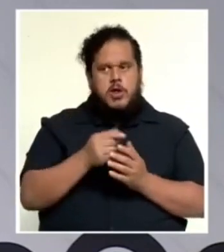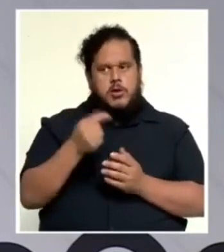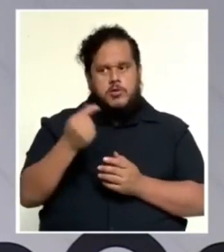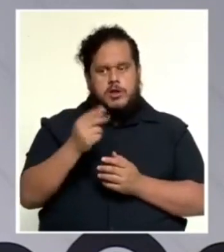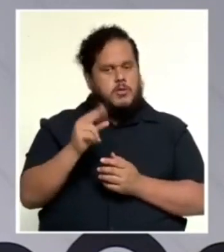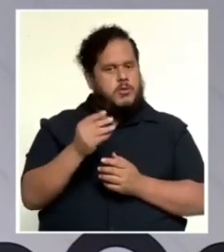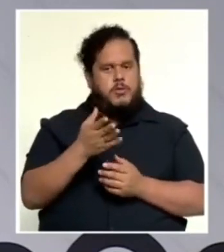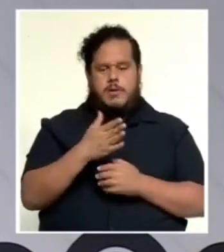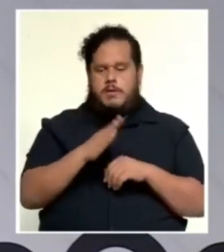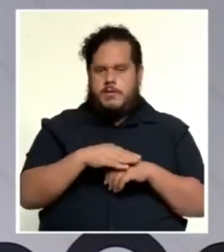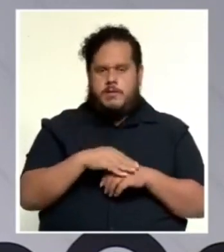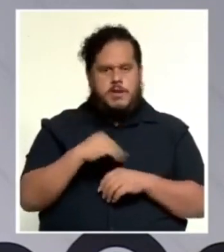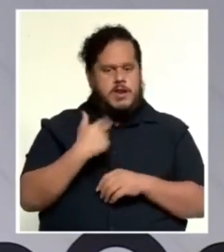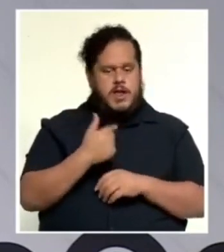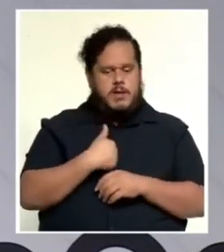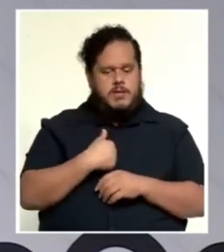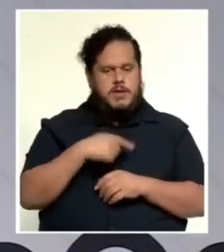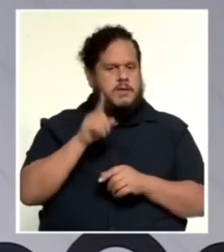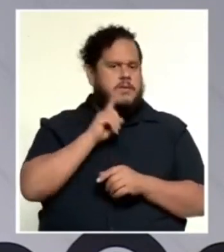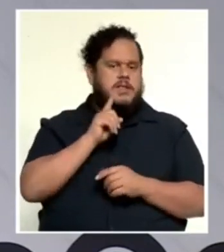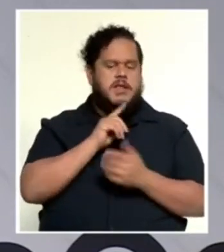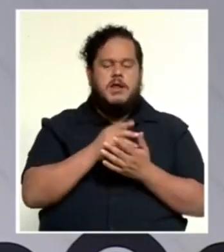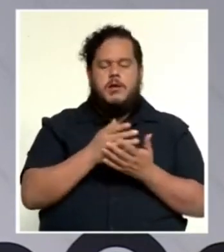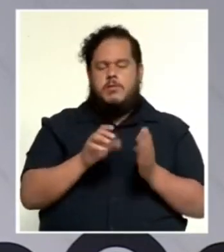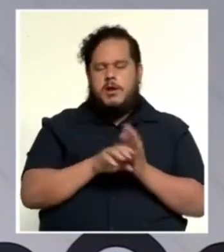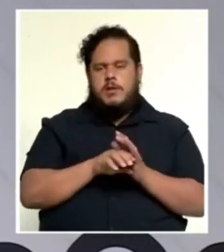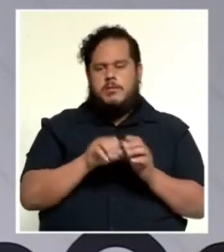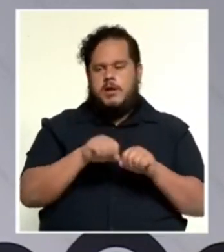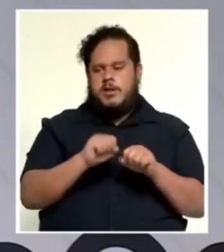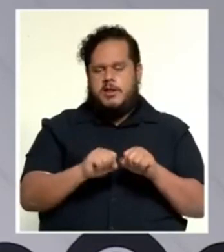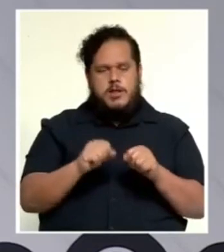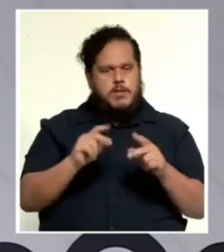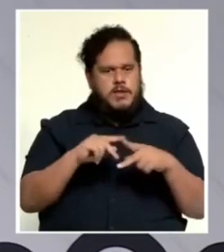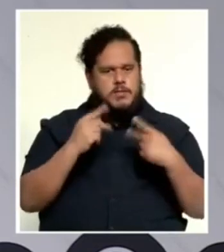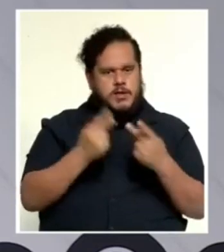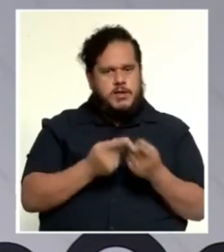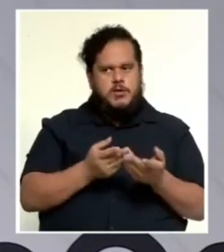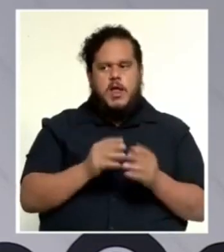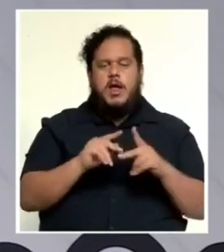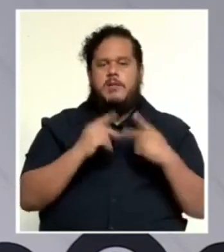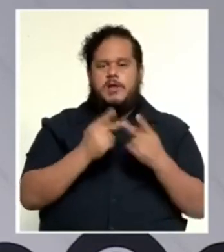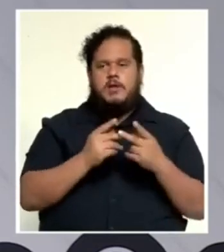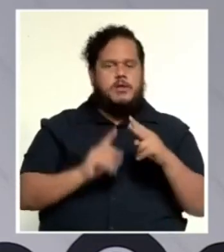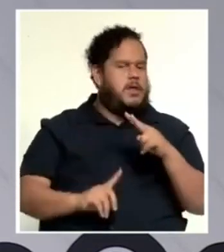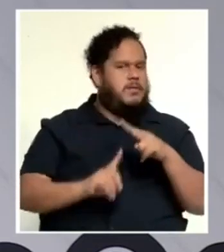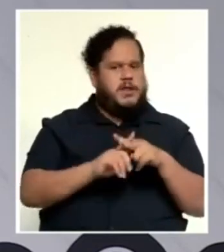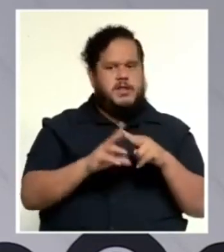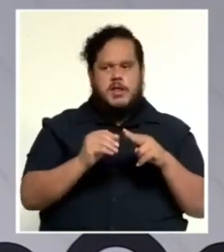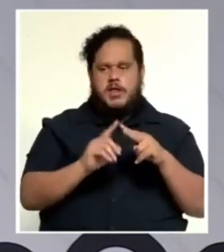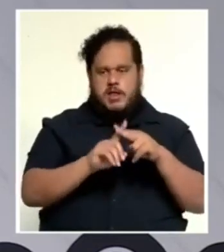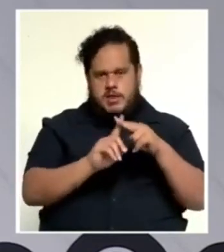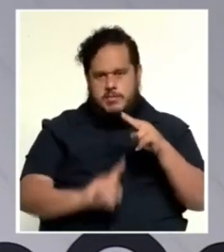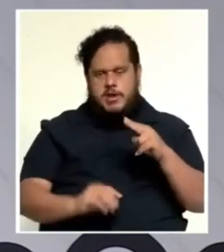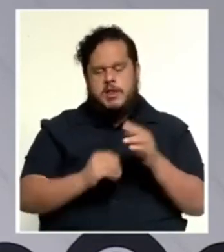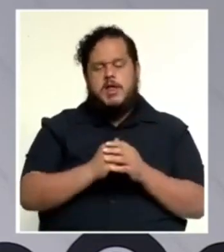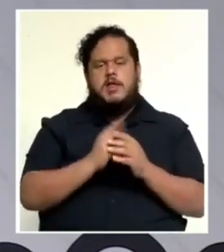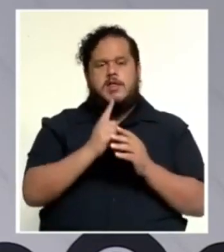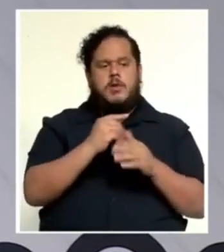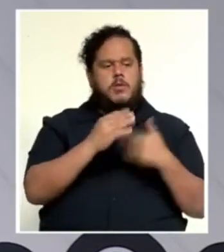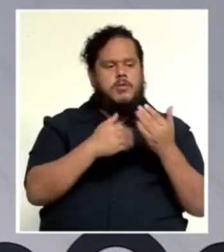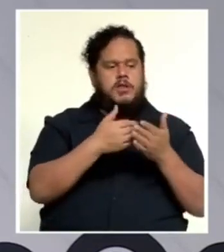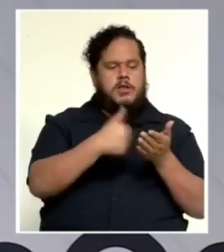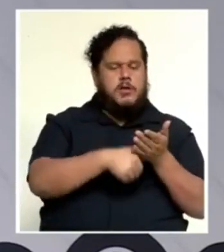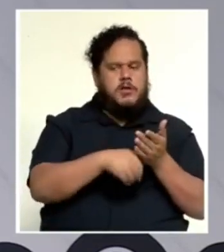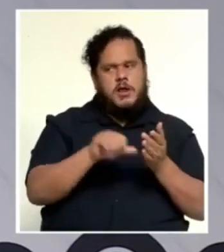mentir, como la guatemalización del sistema de partidos, es decir, partidos que aparecen y desaparecen de un proceso electoral a otro y